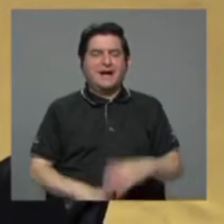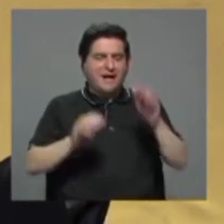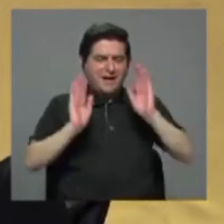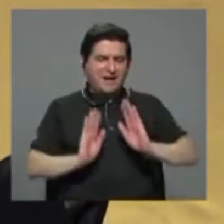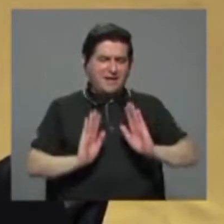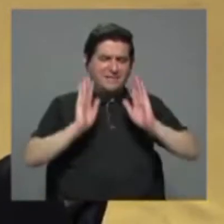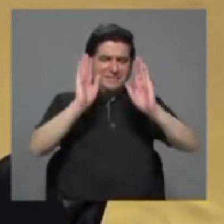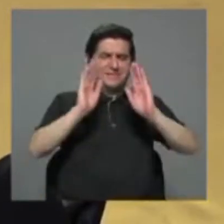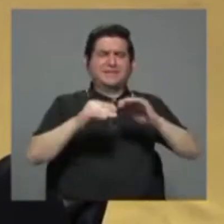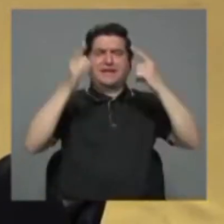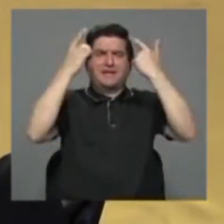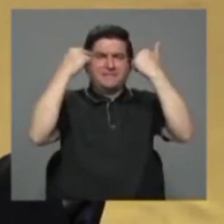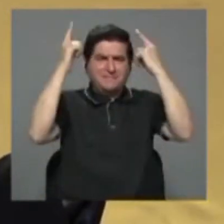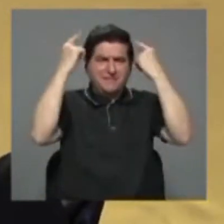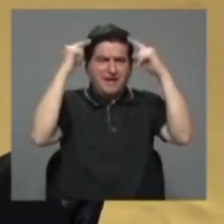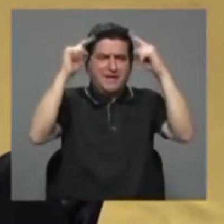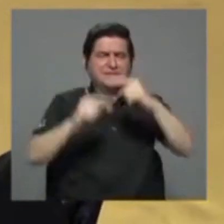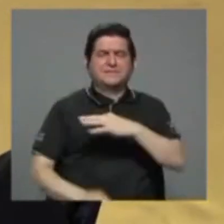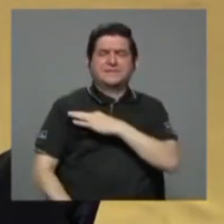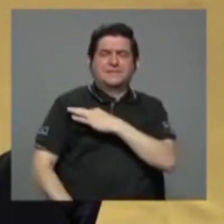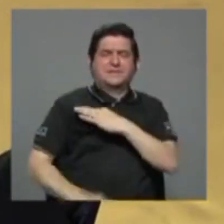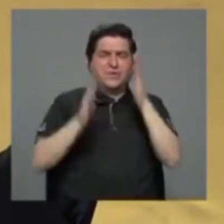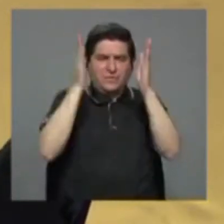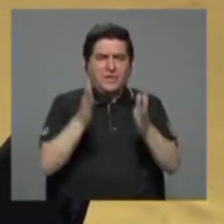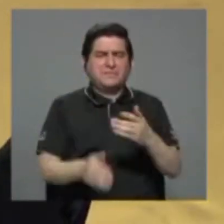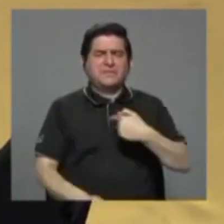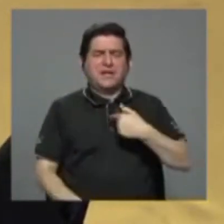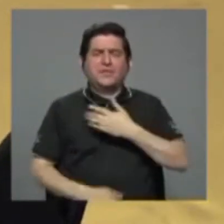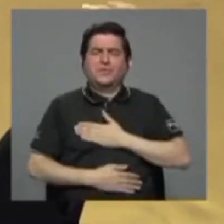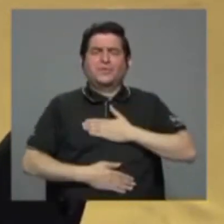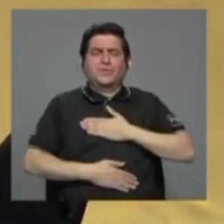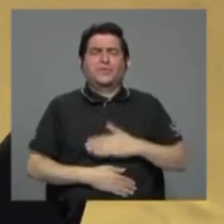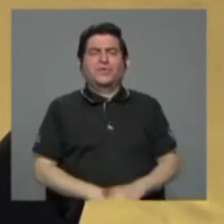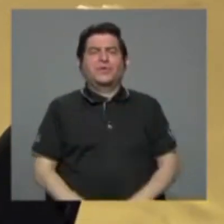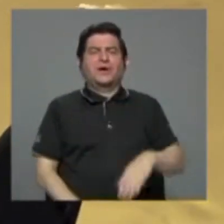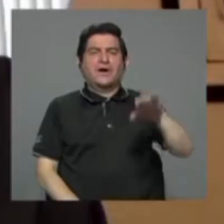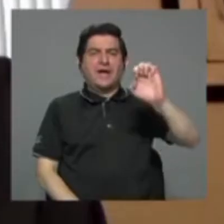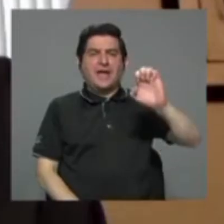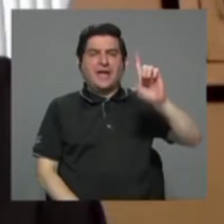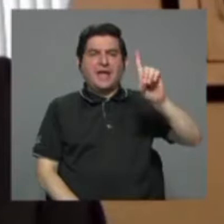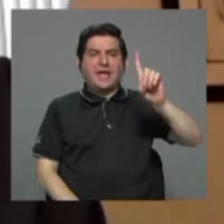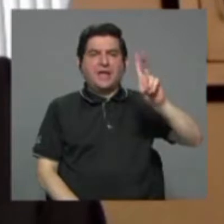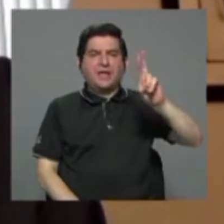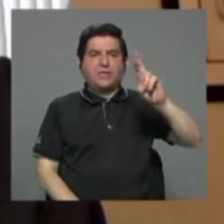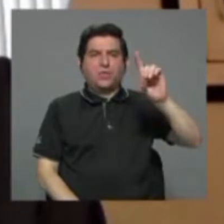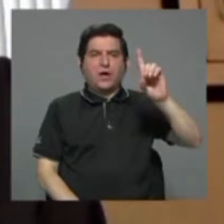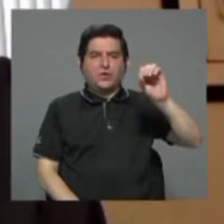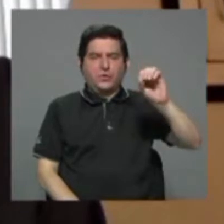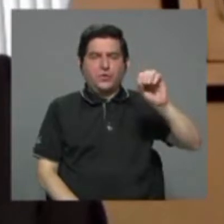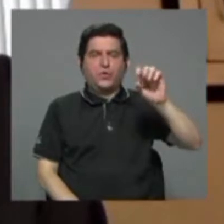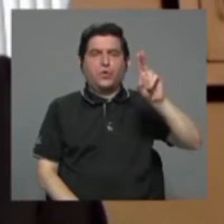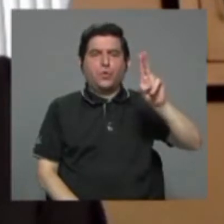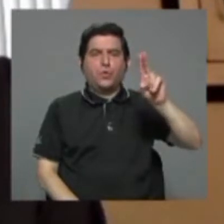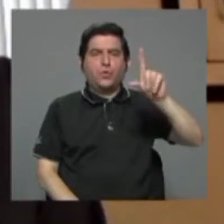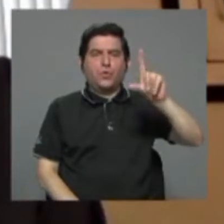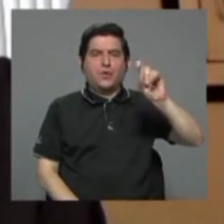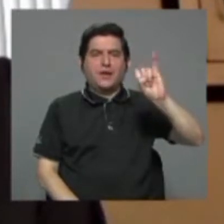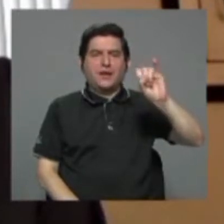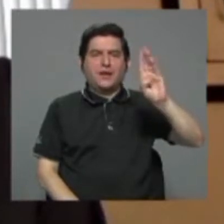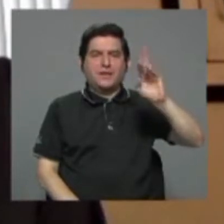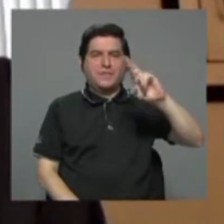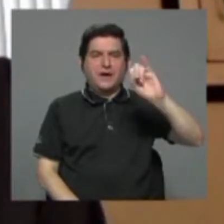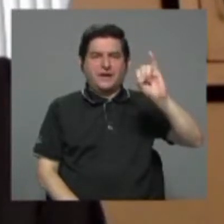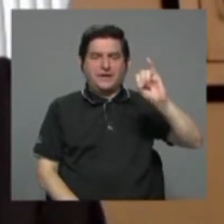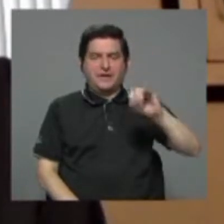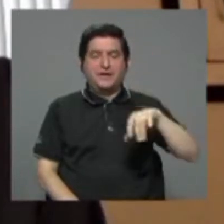exitosísimo invitado, al que yo disfruto mucho, que es don Eduardo Ulibarri, y todos